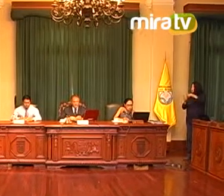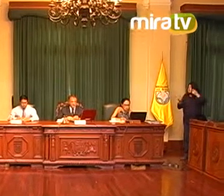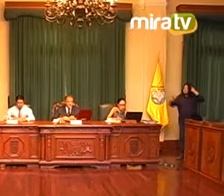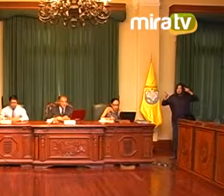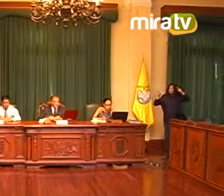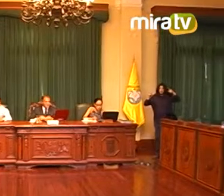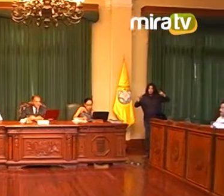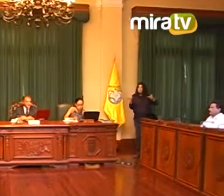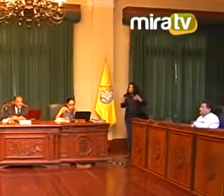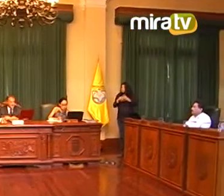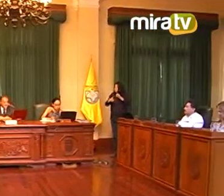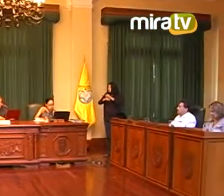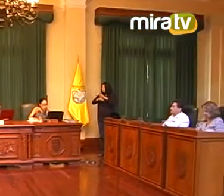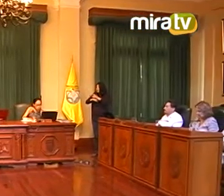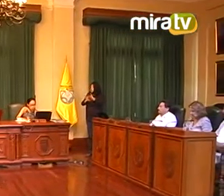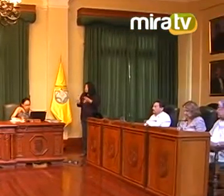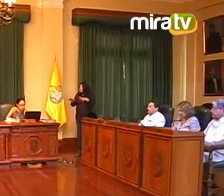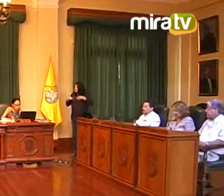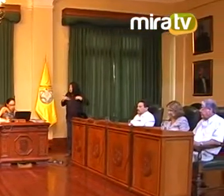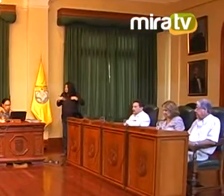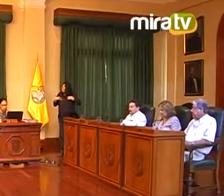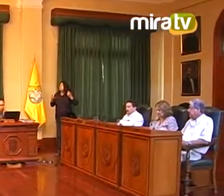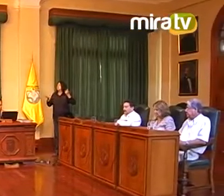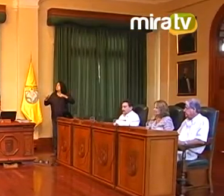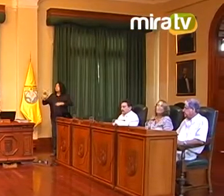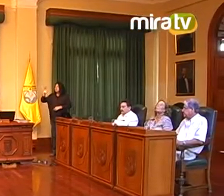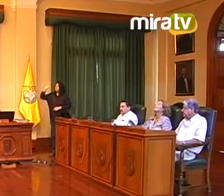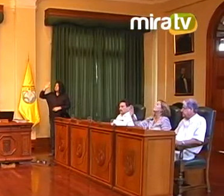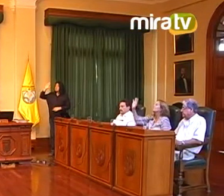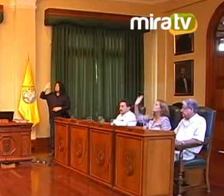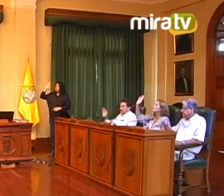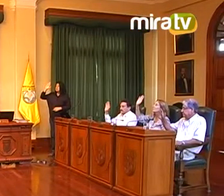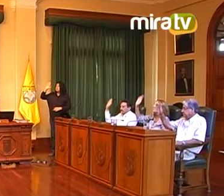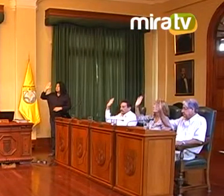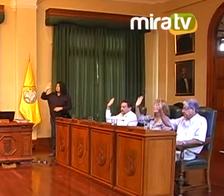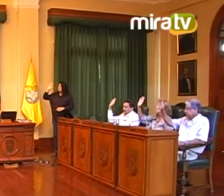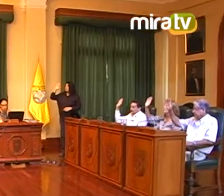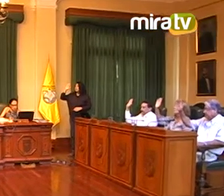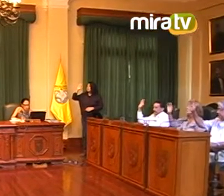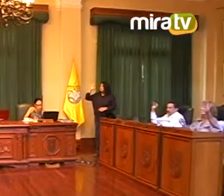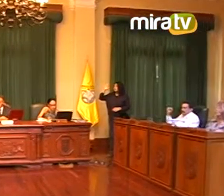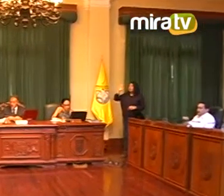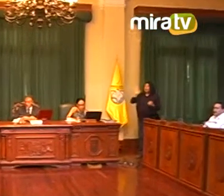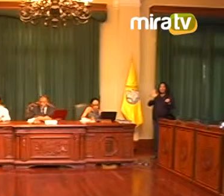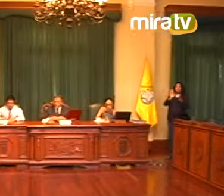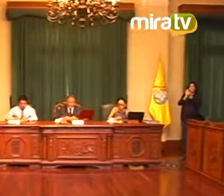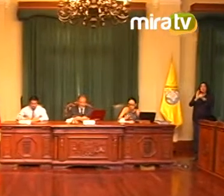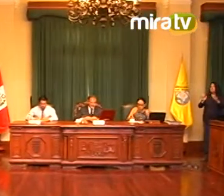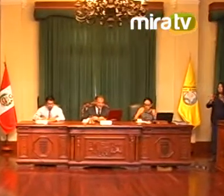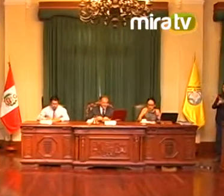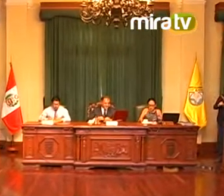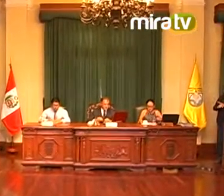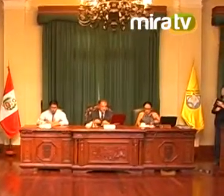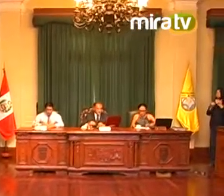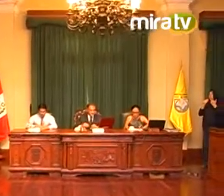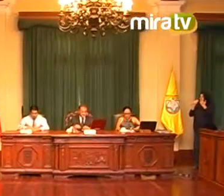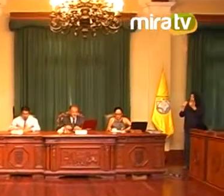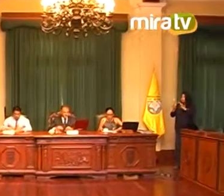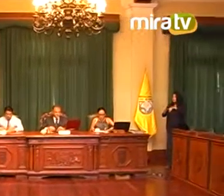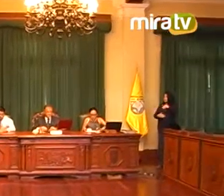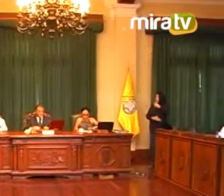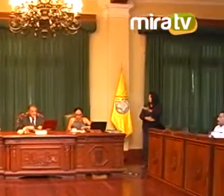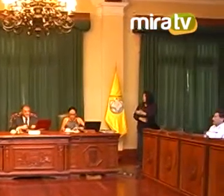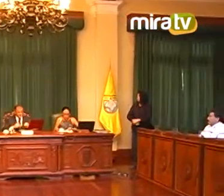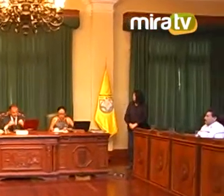del Consejo que estén a favor, si van a expresarlo en señal de conformidad. Ha sido aprobado por unanimidad. Muchas gracias. Siguiente punto.